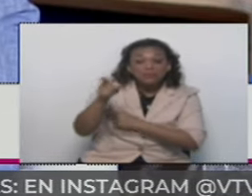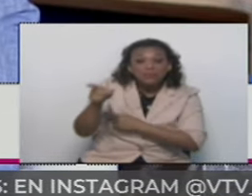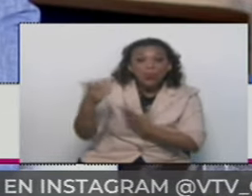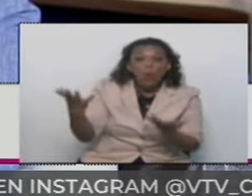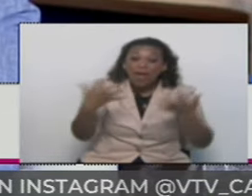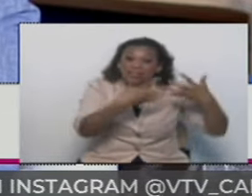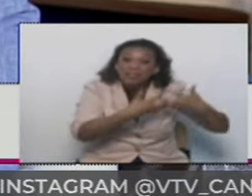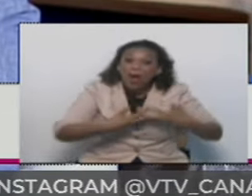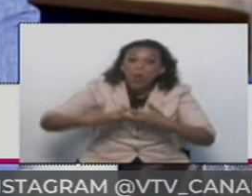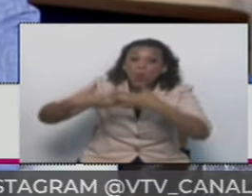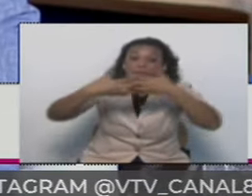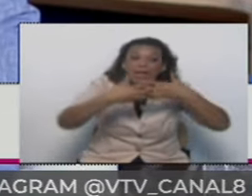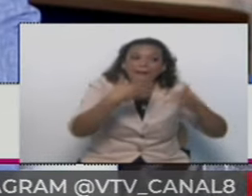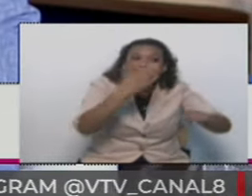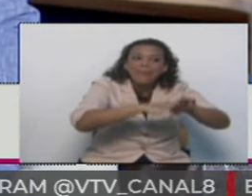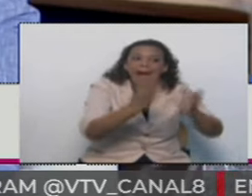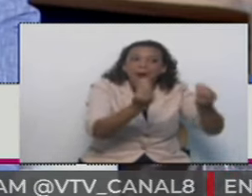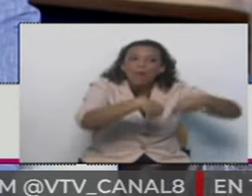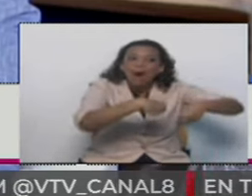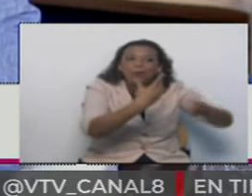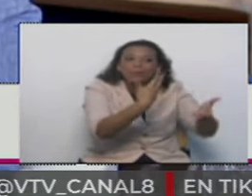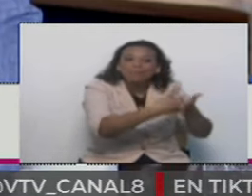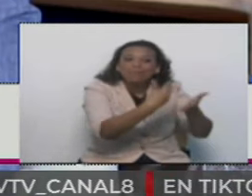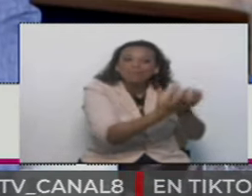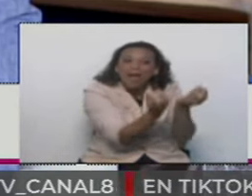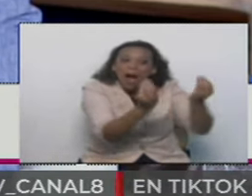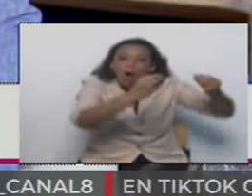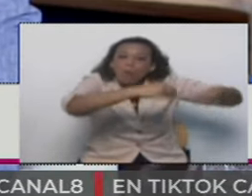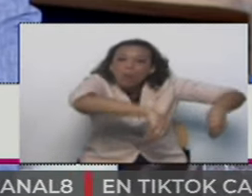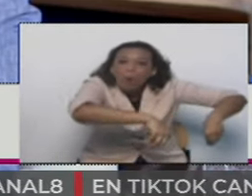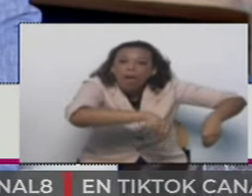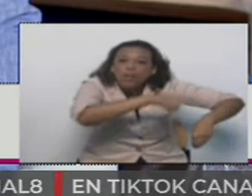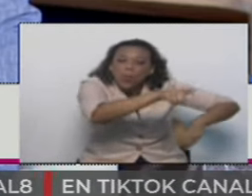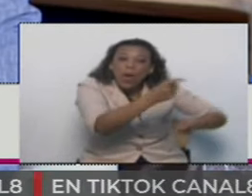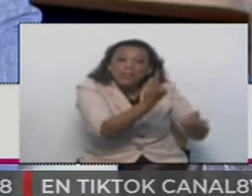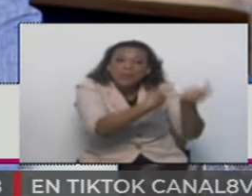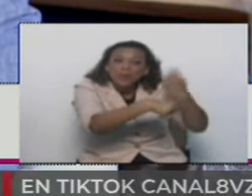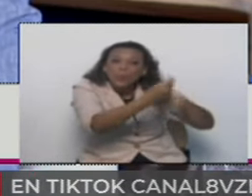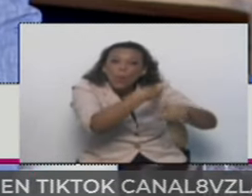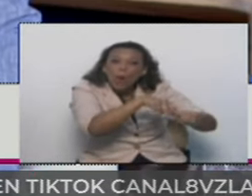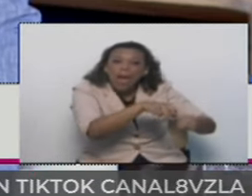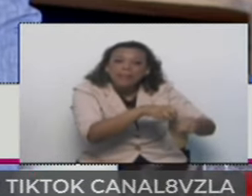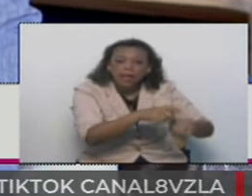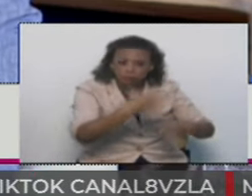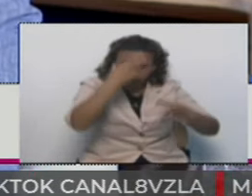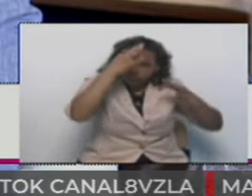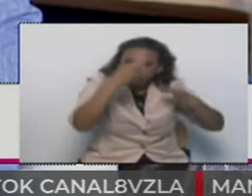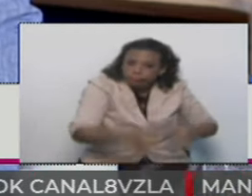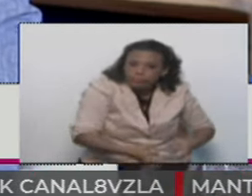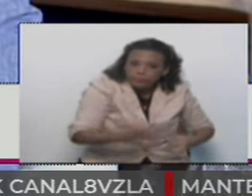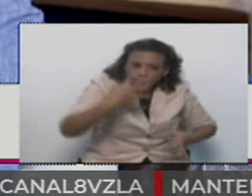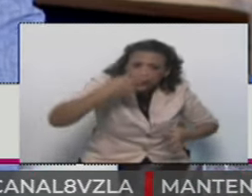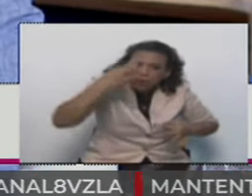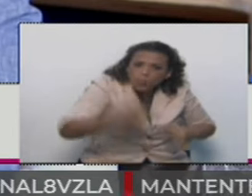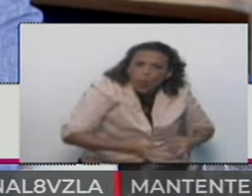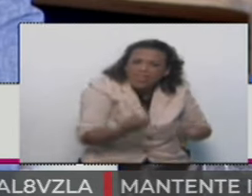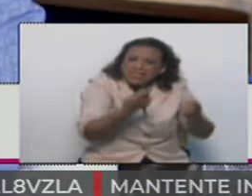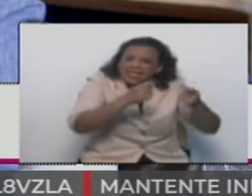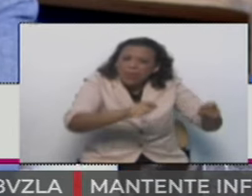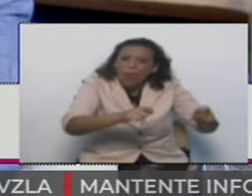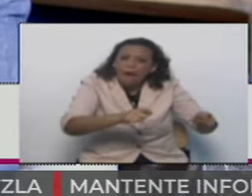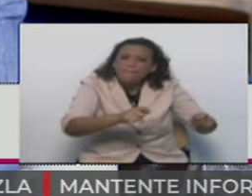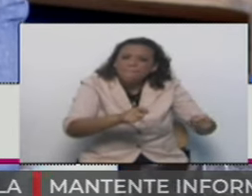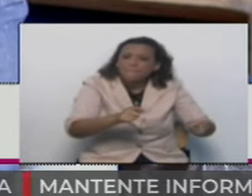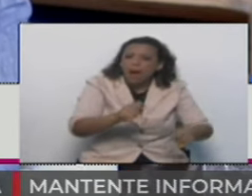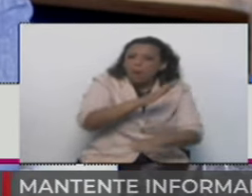Estados Unidos planteó una negociación y la negociación fue asumida con seriedad. Qatar fue el país